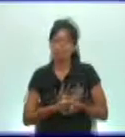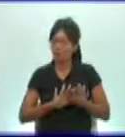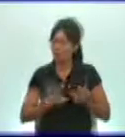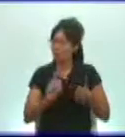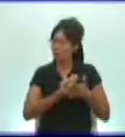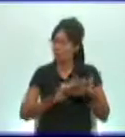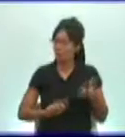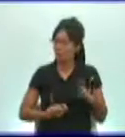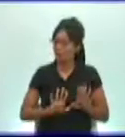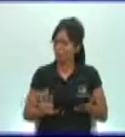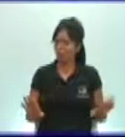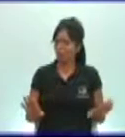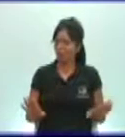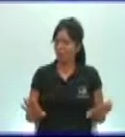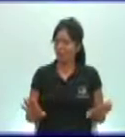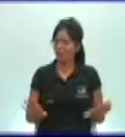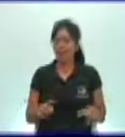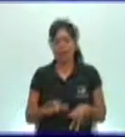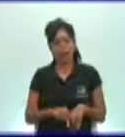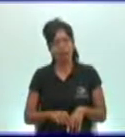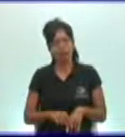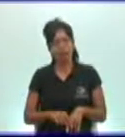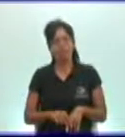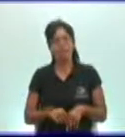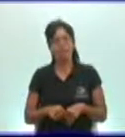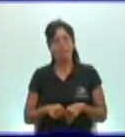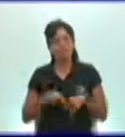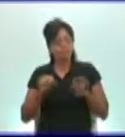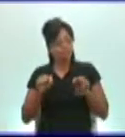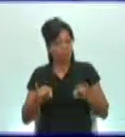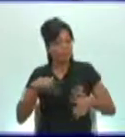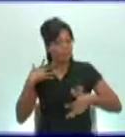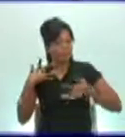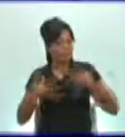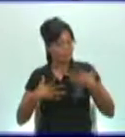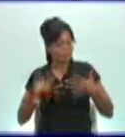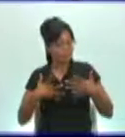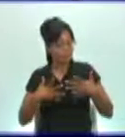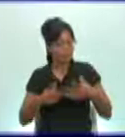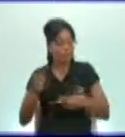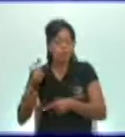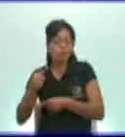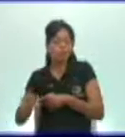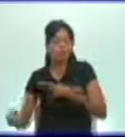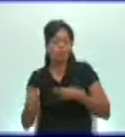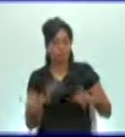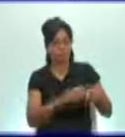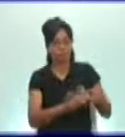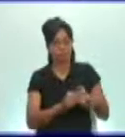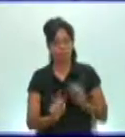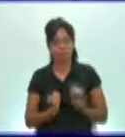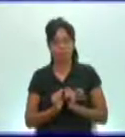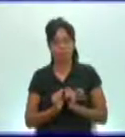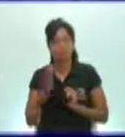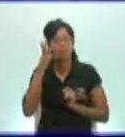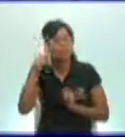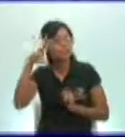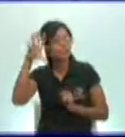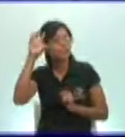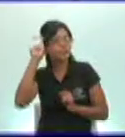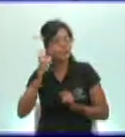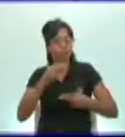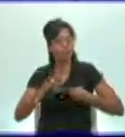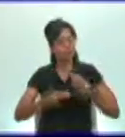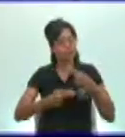pasar a la siguiente o de esa misma actividad a los siguientes elementos que van a tener en cuenta para realizar